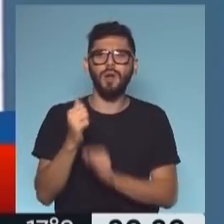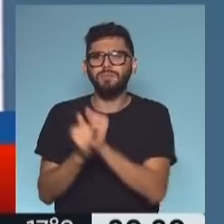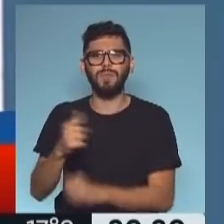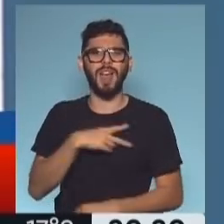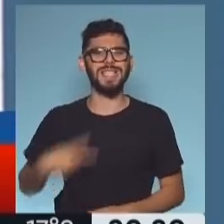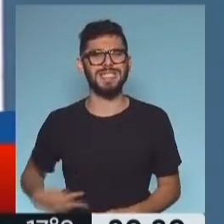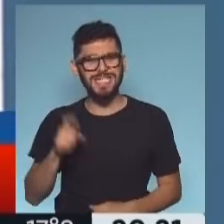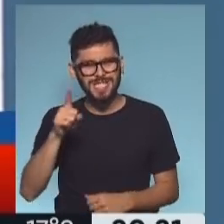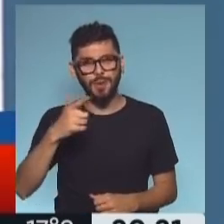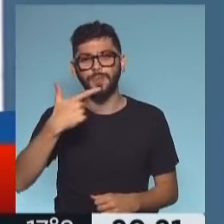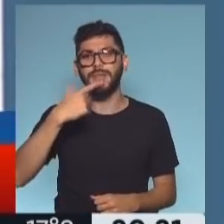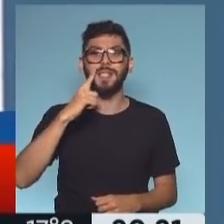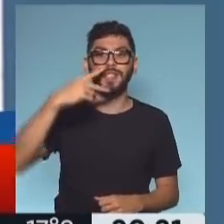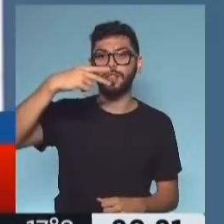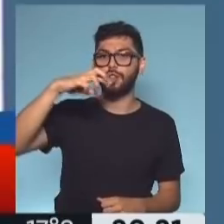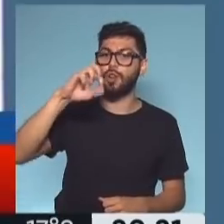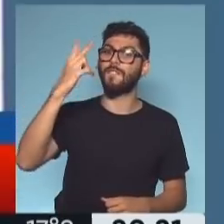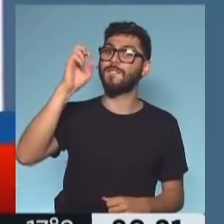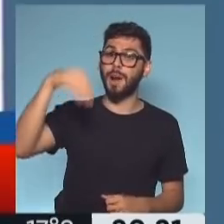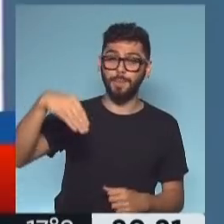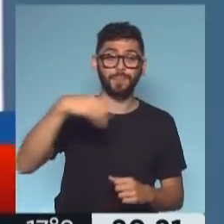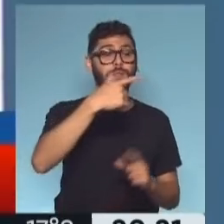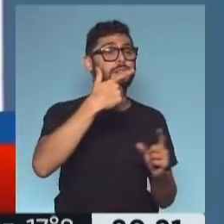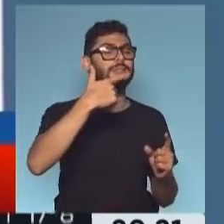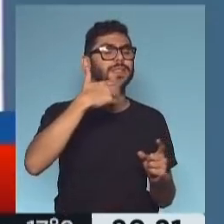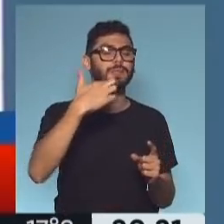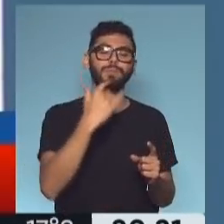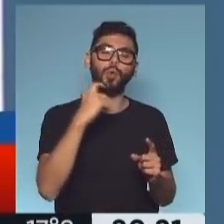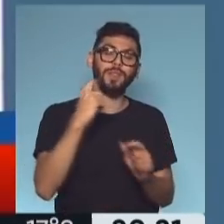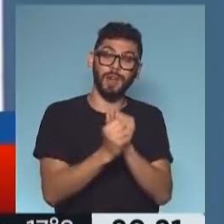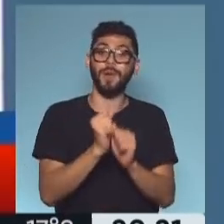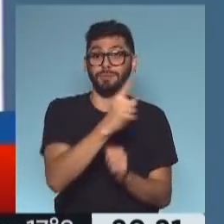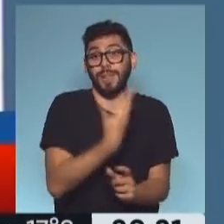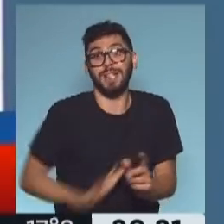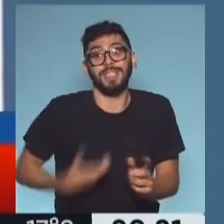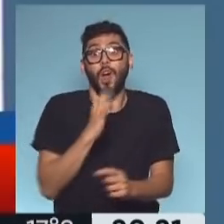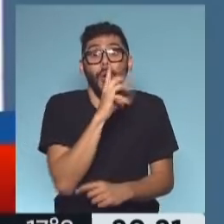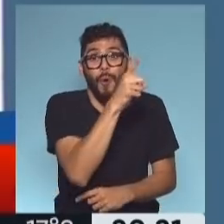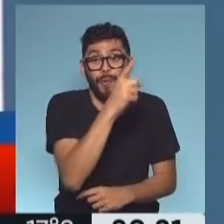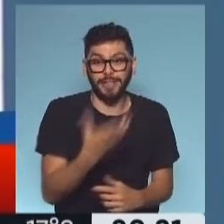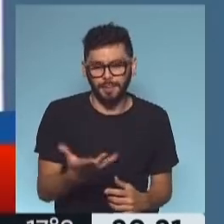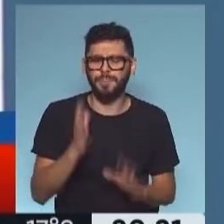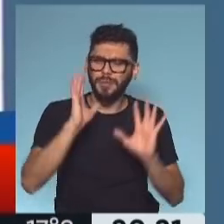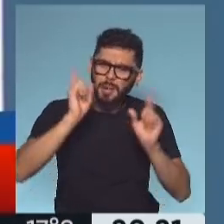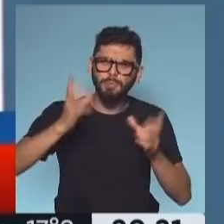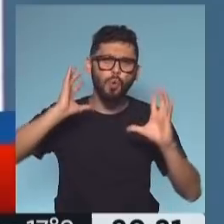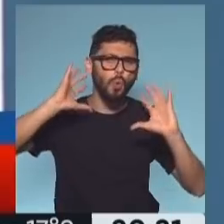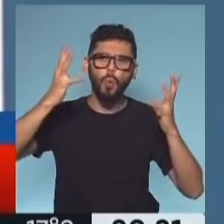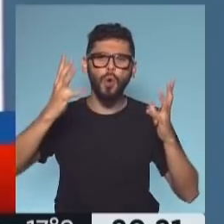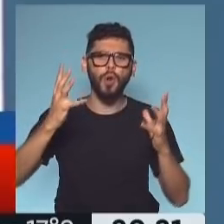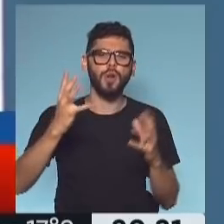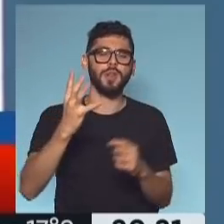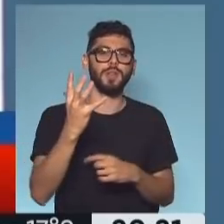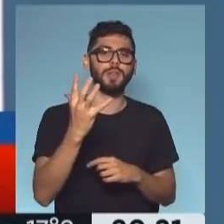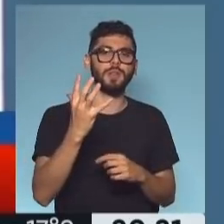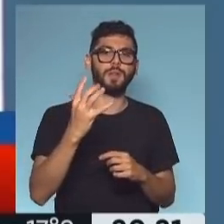Sinopharm, y la Sputnik, la fábrica del Estado ruso. También habló con mucho enojo el jefe de gabinete de la provincia de